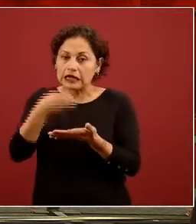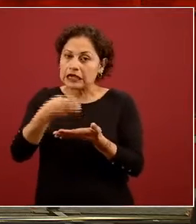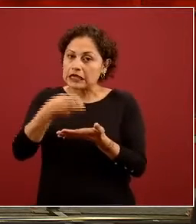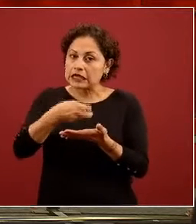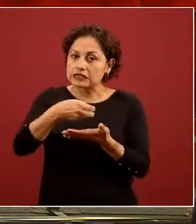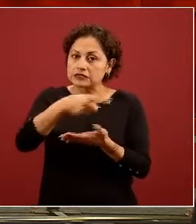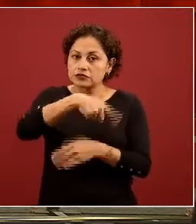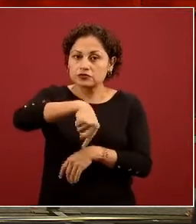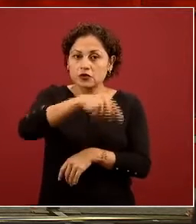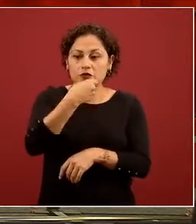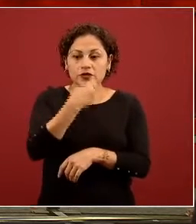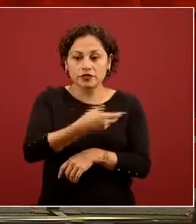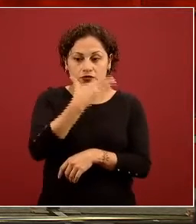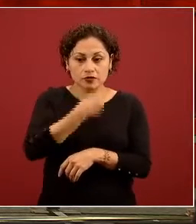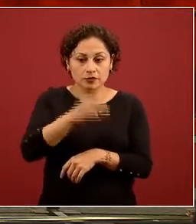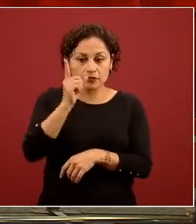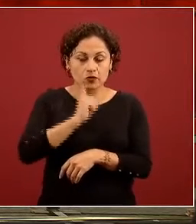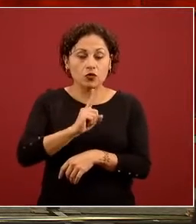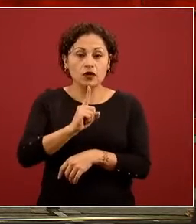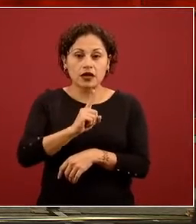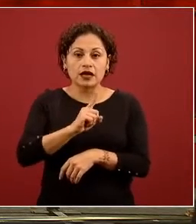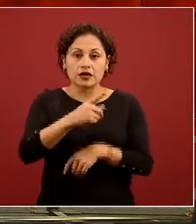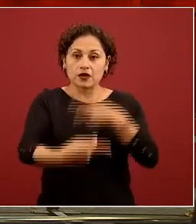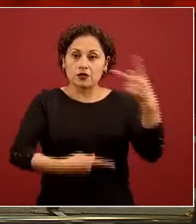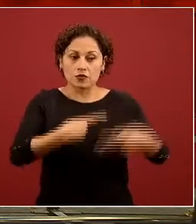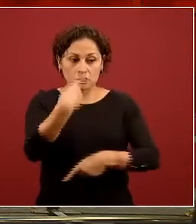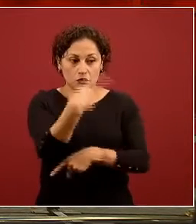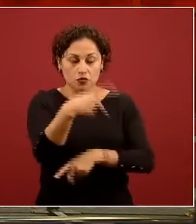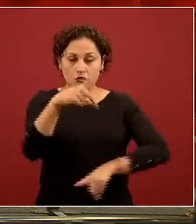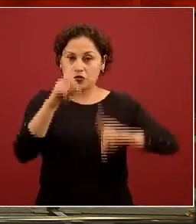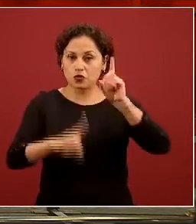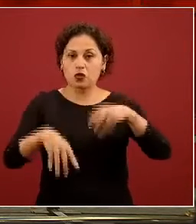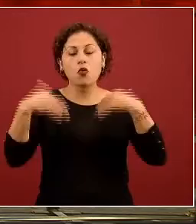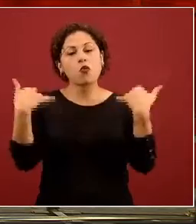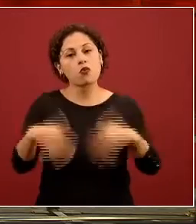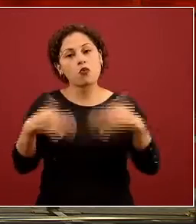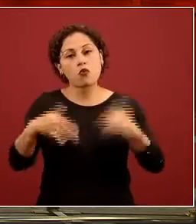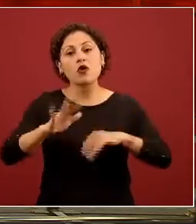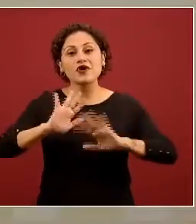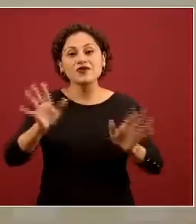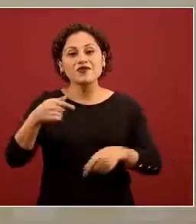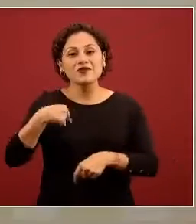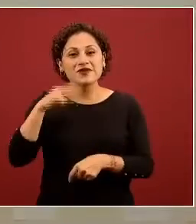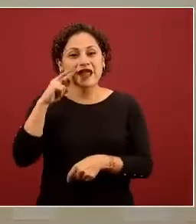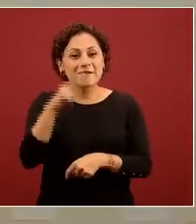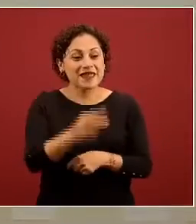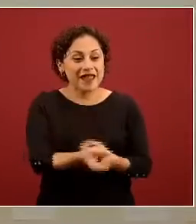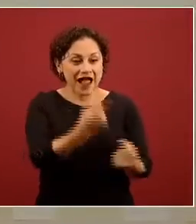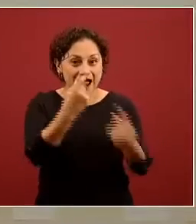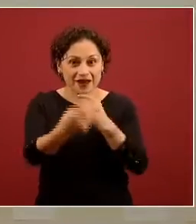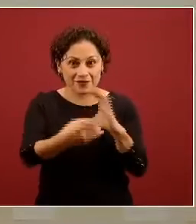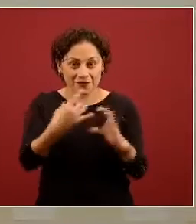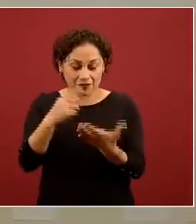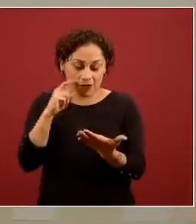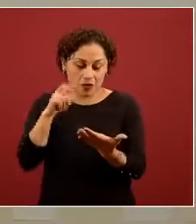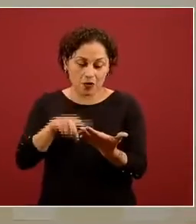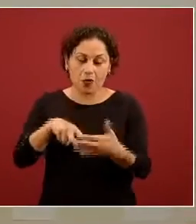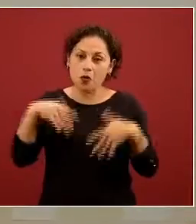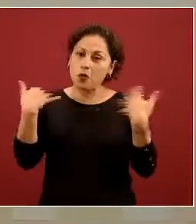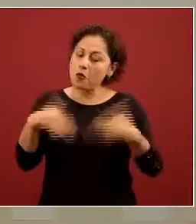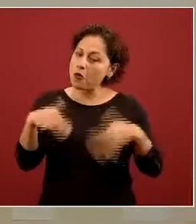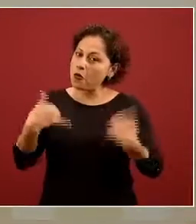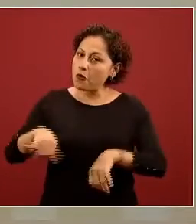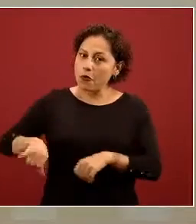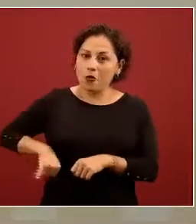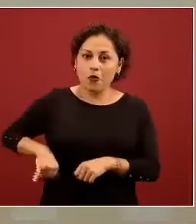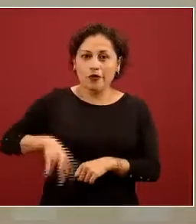de los niñas y niños. He tenido ya la oportunidad de ver algunas de las inquietudes. Son impresionantes la claridad